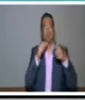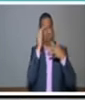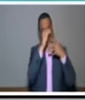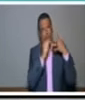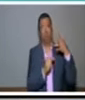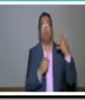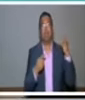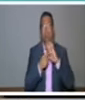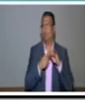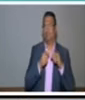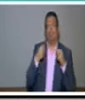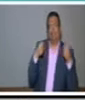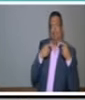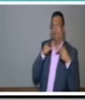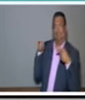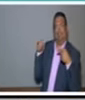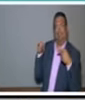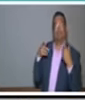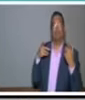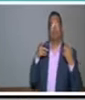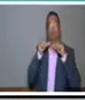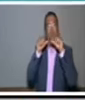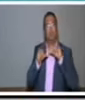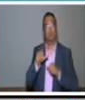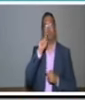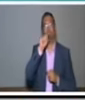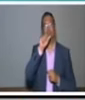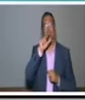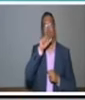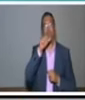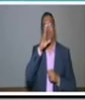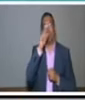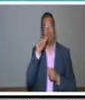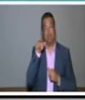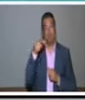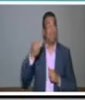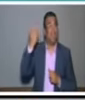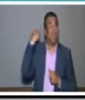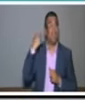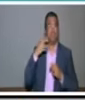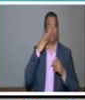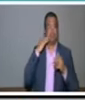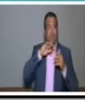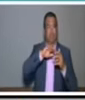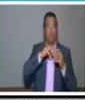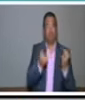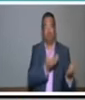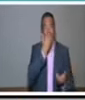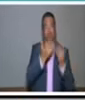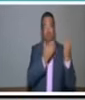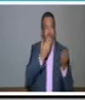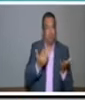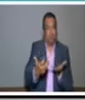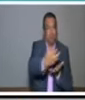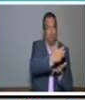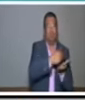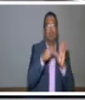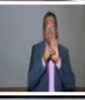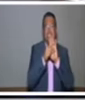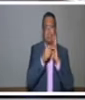Aquí al lado, en la comunidad de Tallaboa, Encarnación, se estuvo depositando toneladas de las cenizas que produce AES en